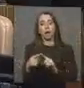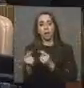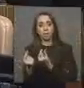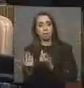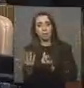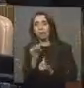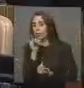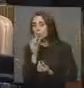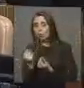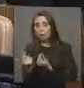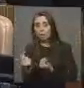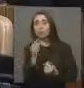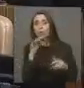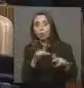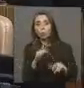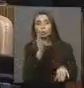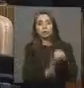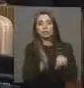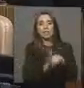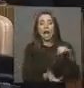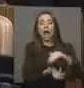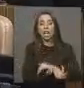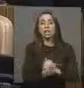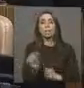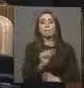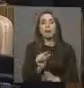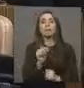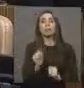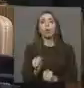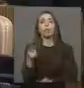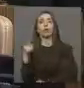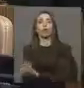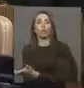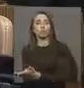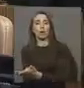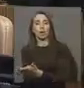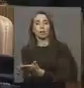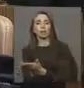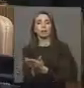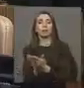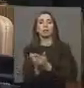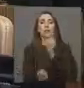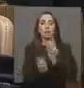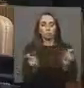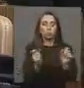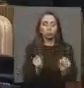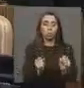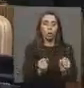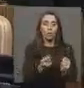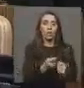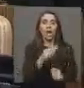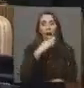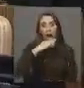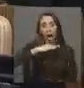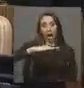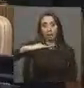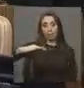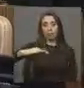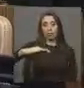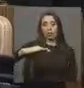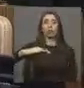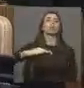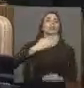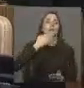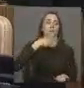vulnerables porque es más barato más asequible porque está más cerca de la población en el campo como en la